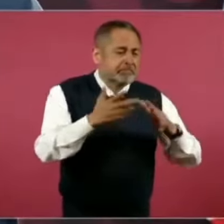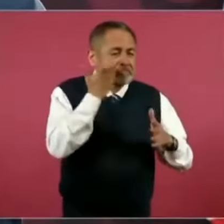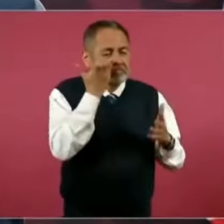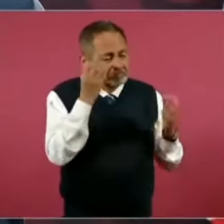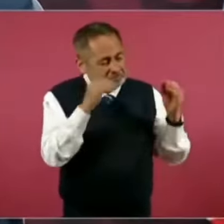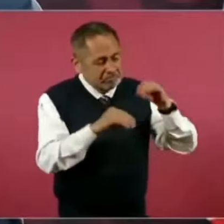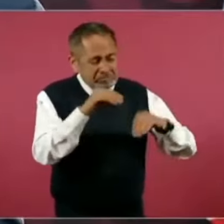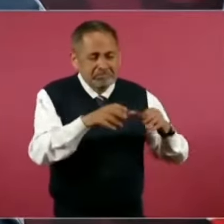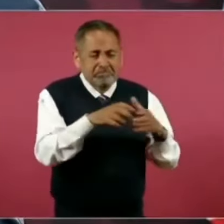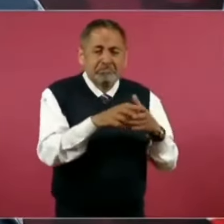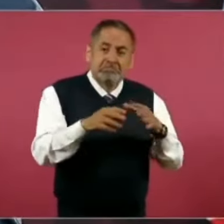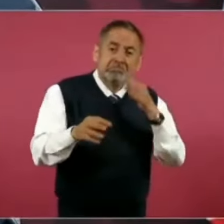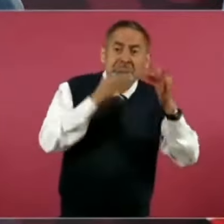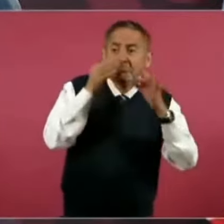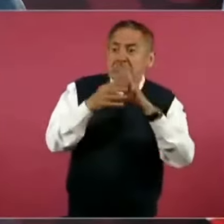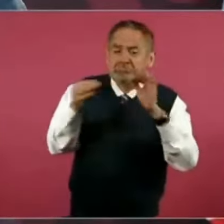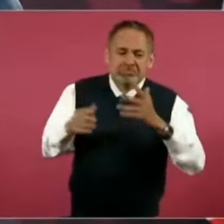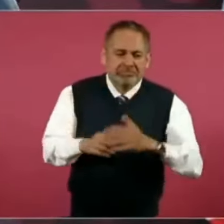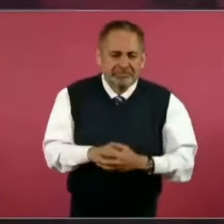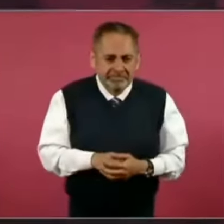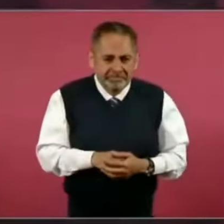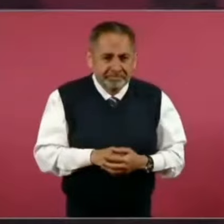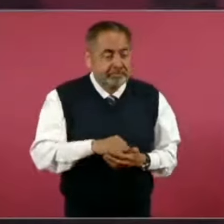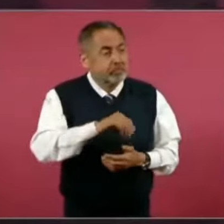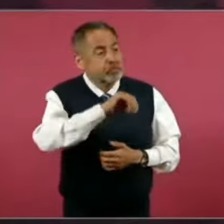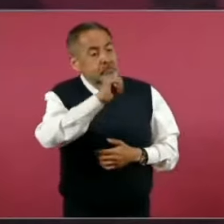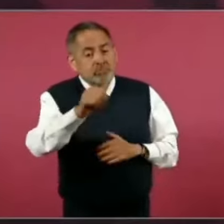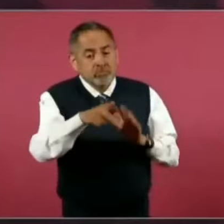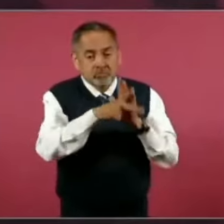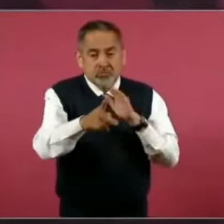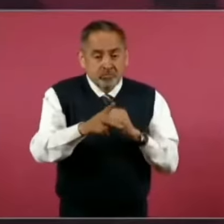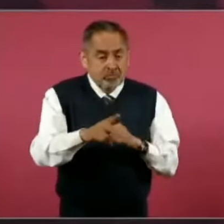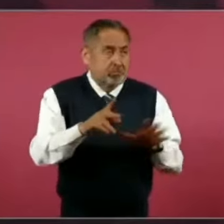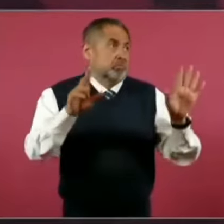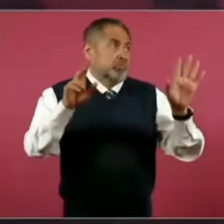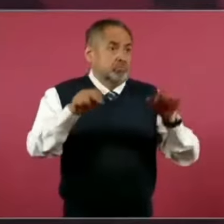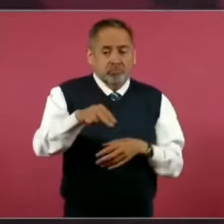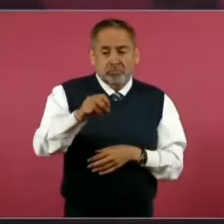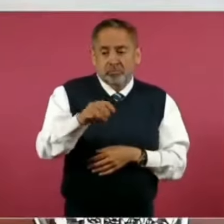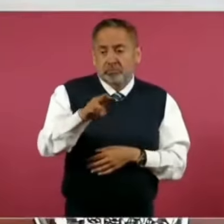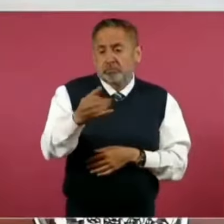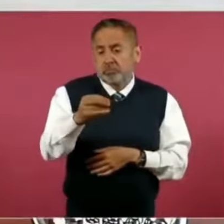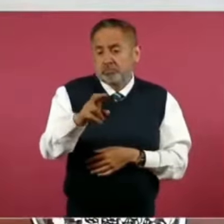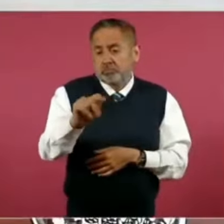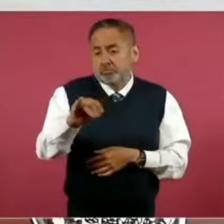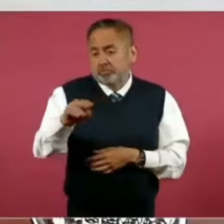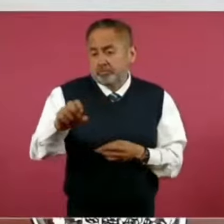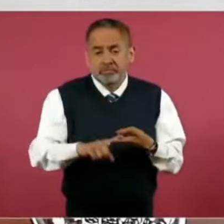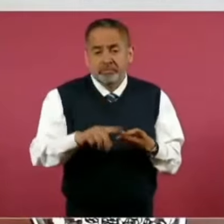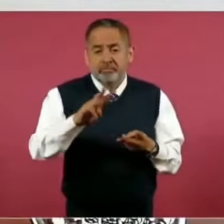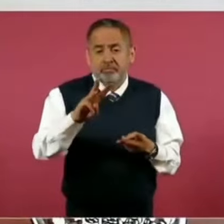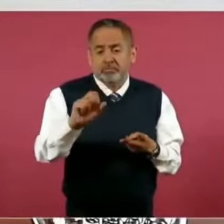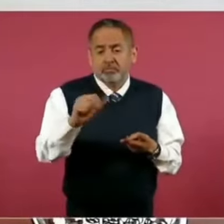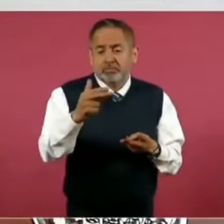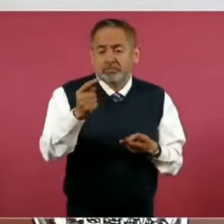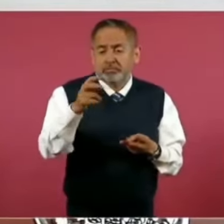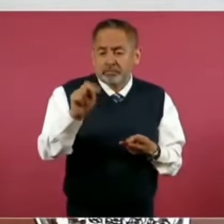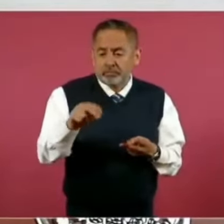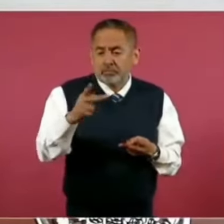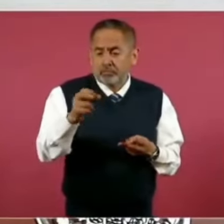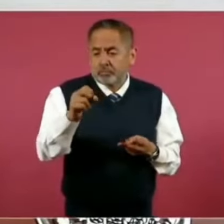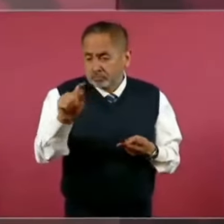los medios nacionales, los extranjeros, los famosos, el New York Times, el Washington Post, Wall